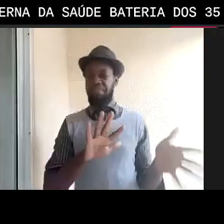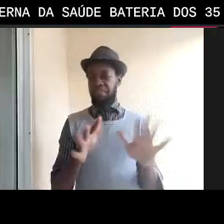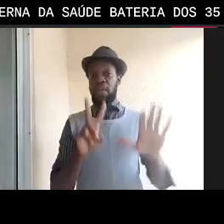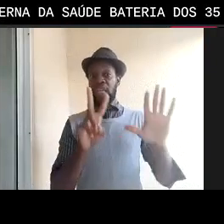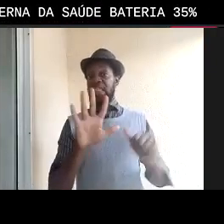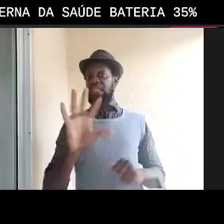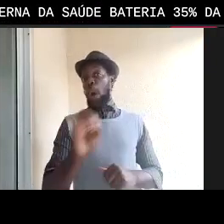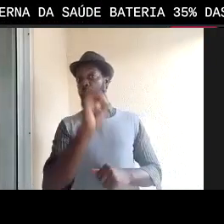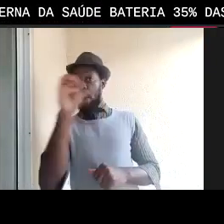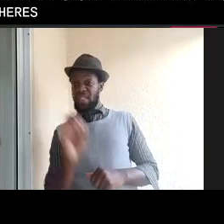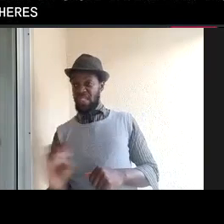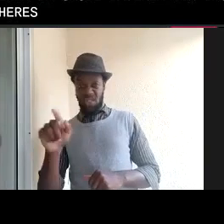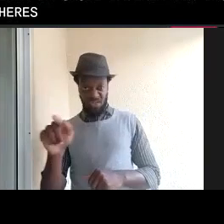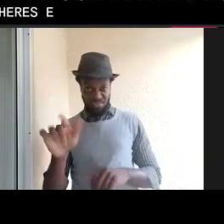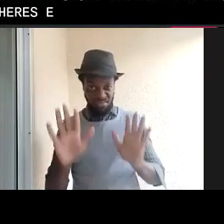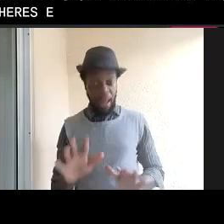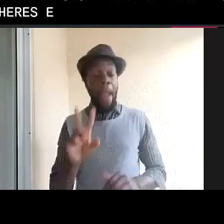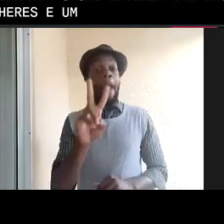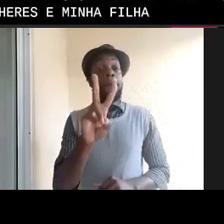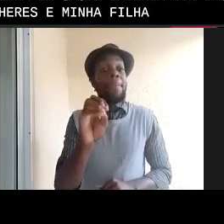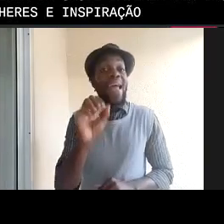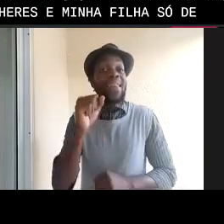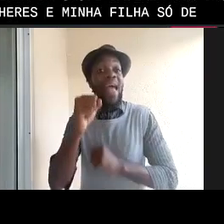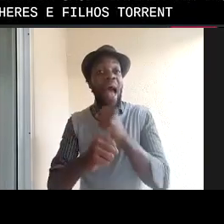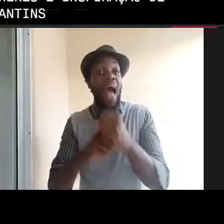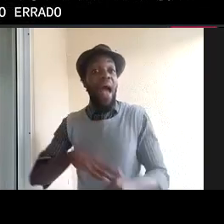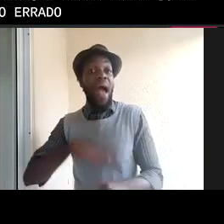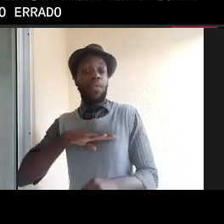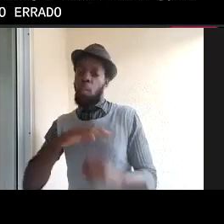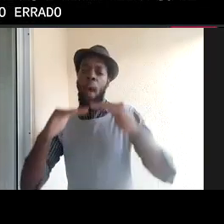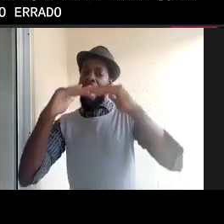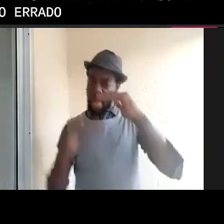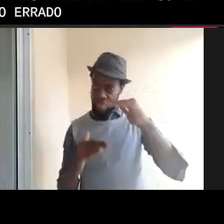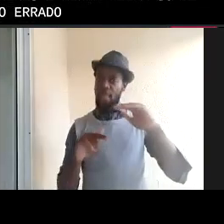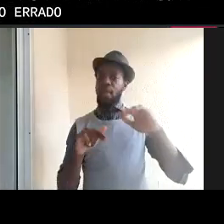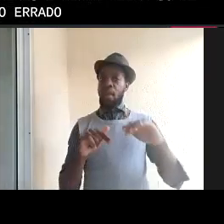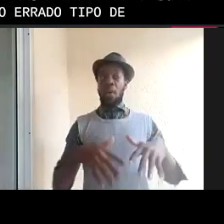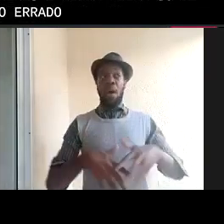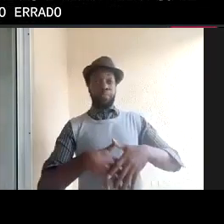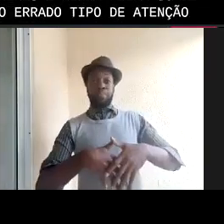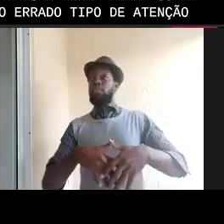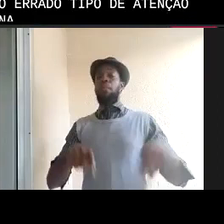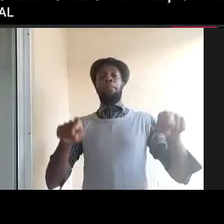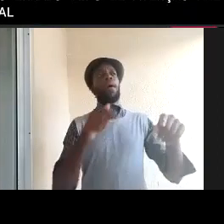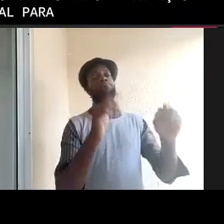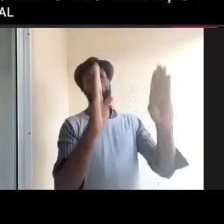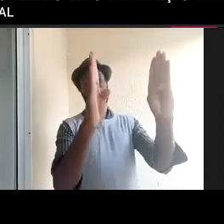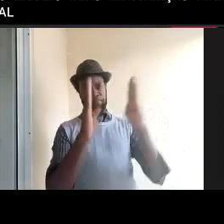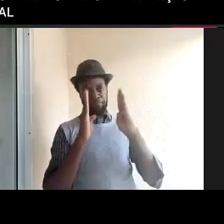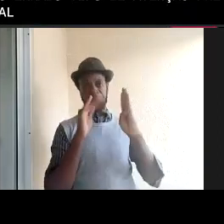dan a luz antes de los 20 años recibe algún tipo de atención prenatal de manos de un proveedor